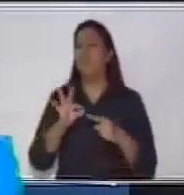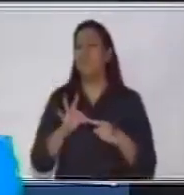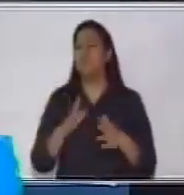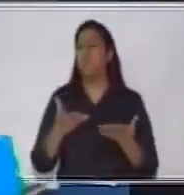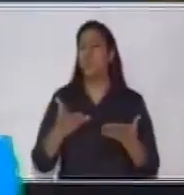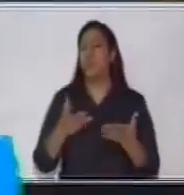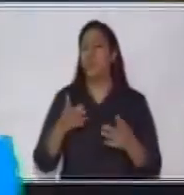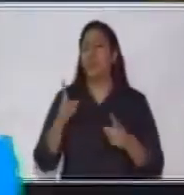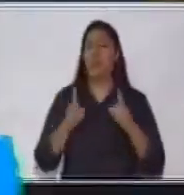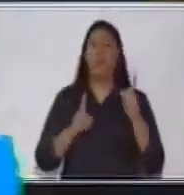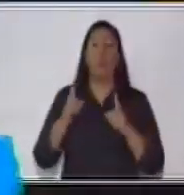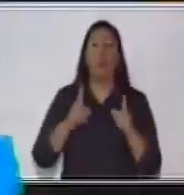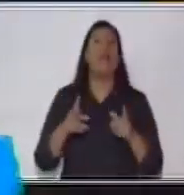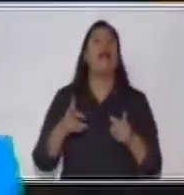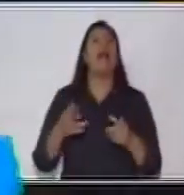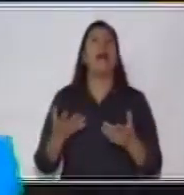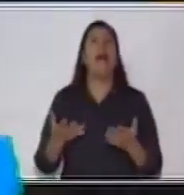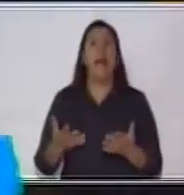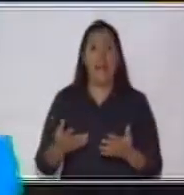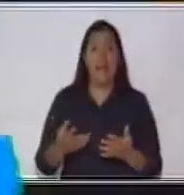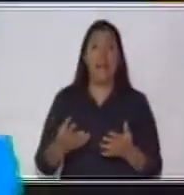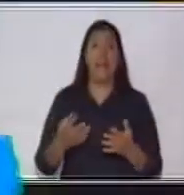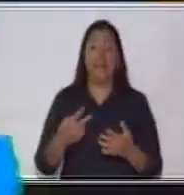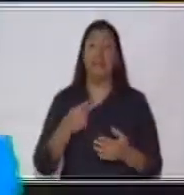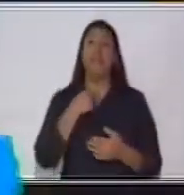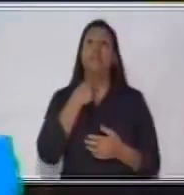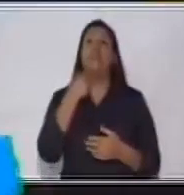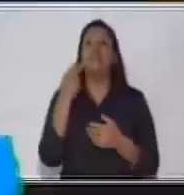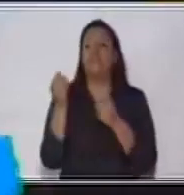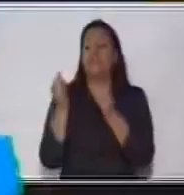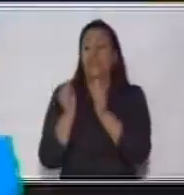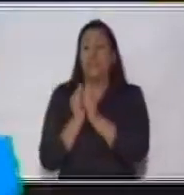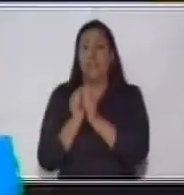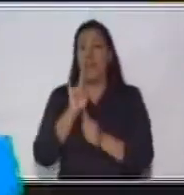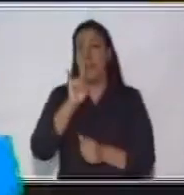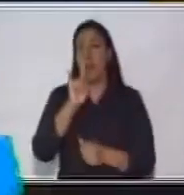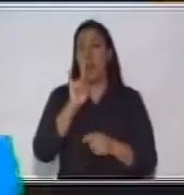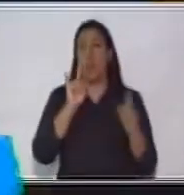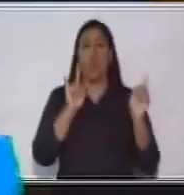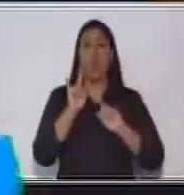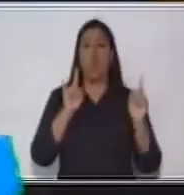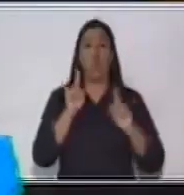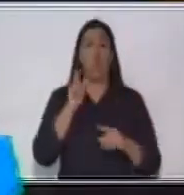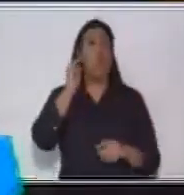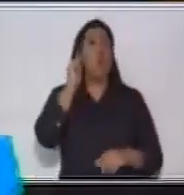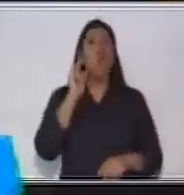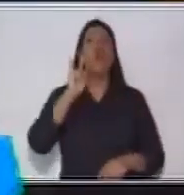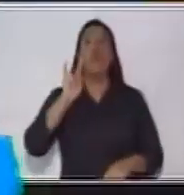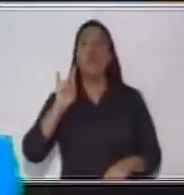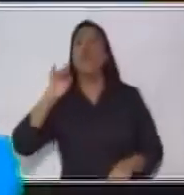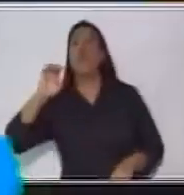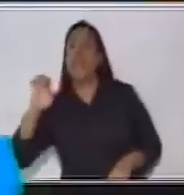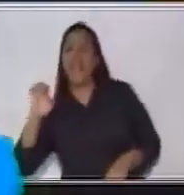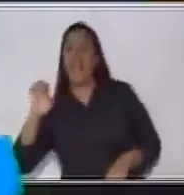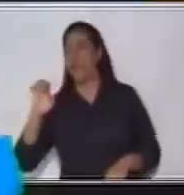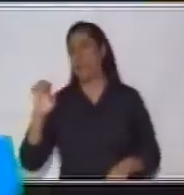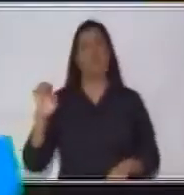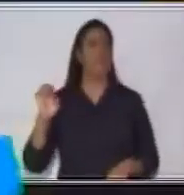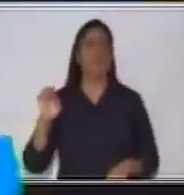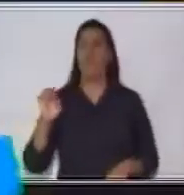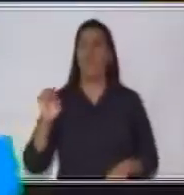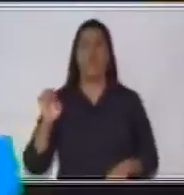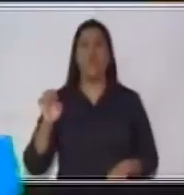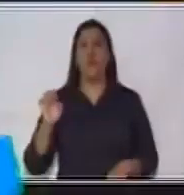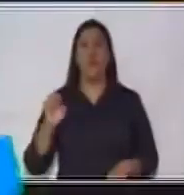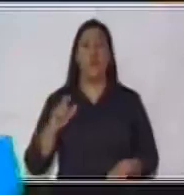Que los sonidos van pegados y la U no suena. Si te das cuenta, decimos hoguera. Por eso